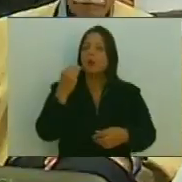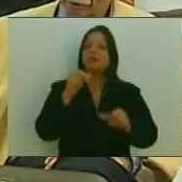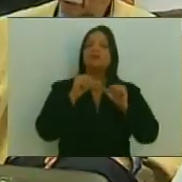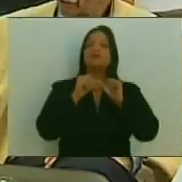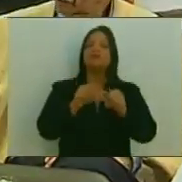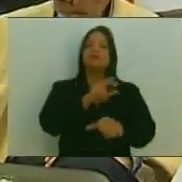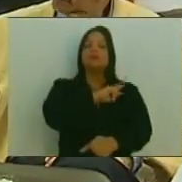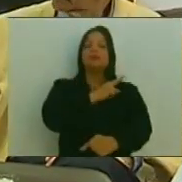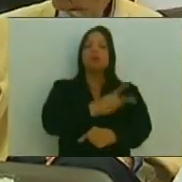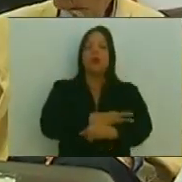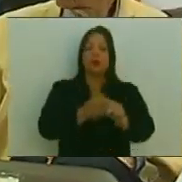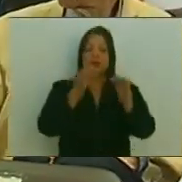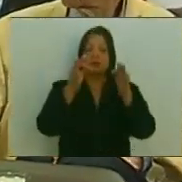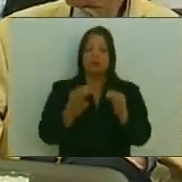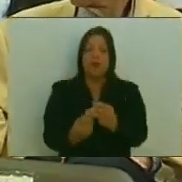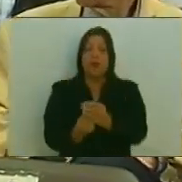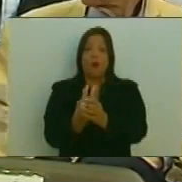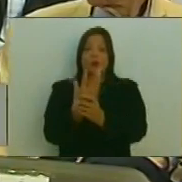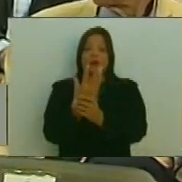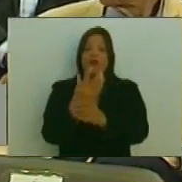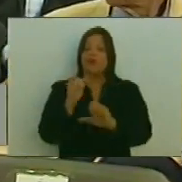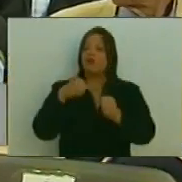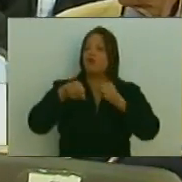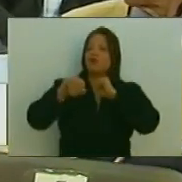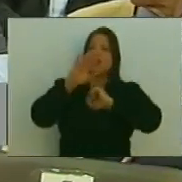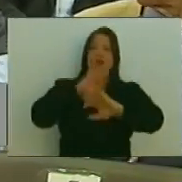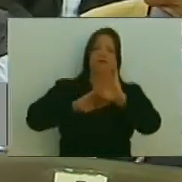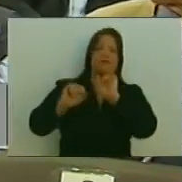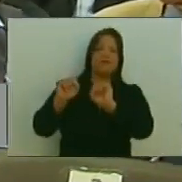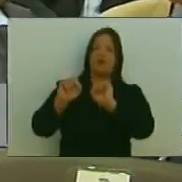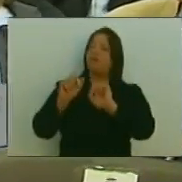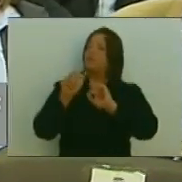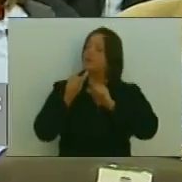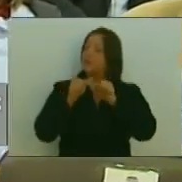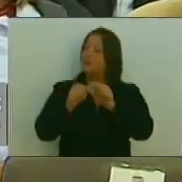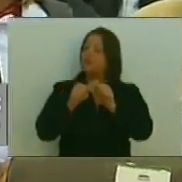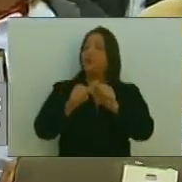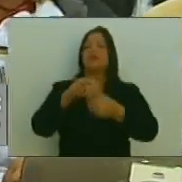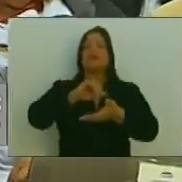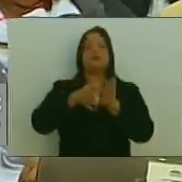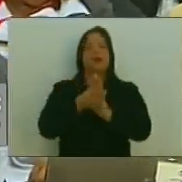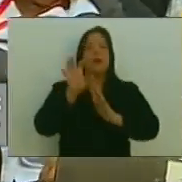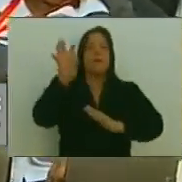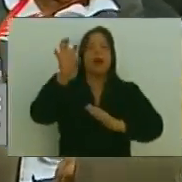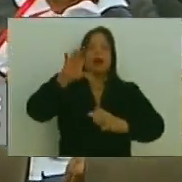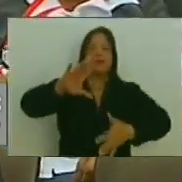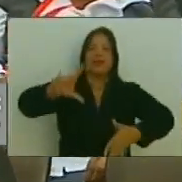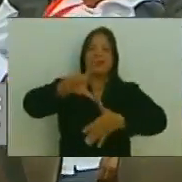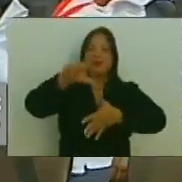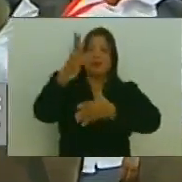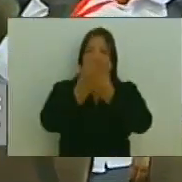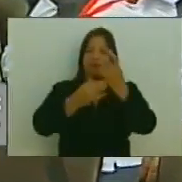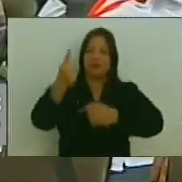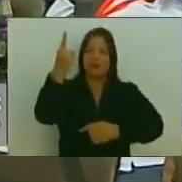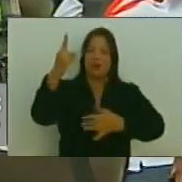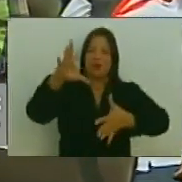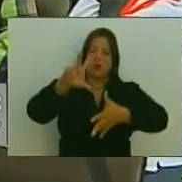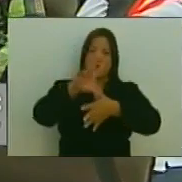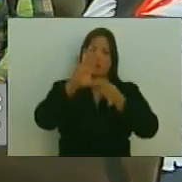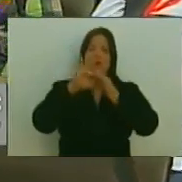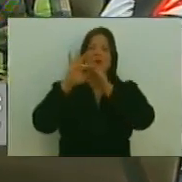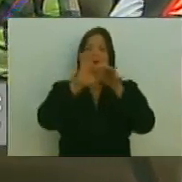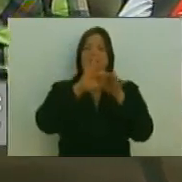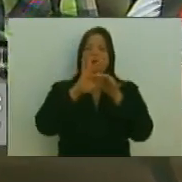este poder originario de no defraudar el legado histórico de la patria grande latinoamericana. Por